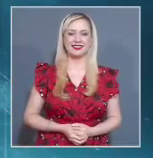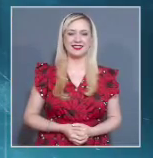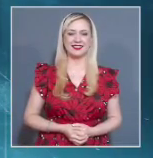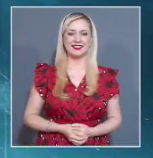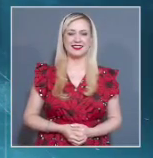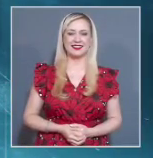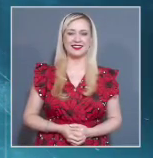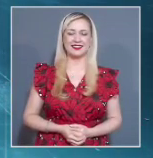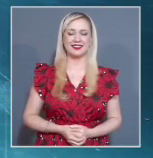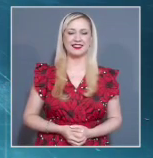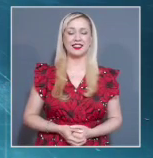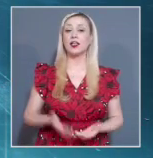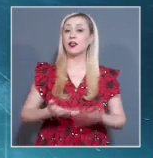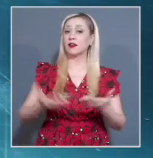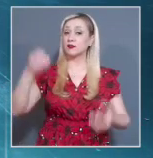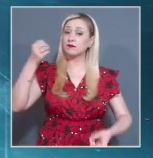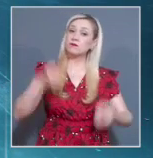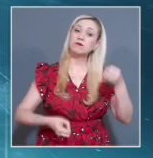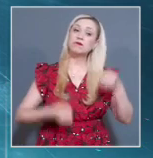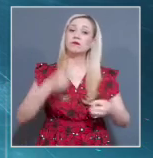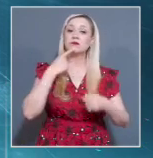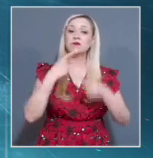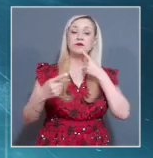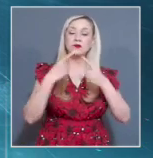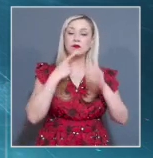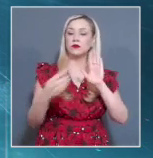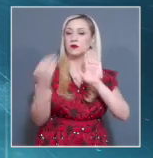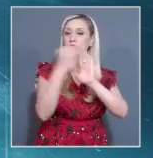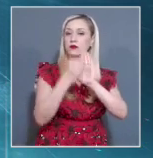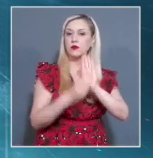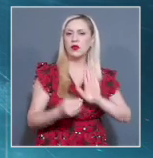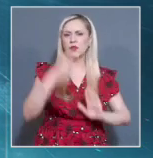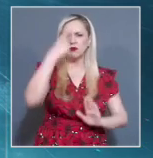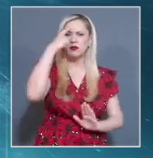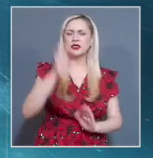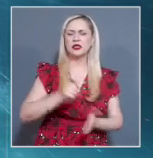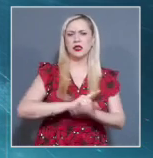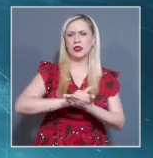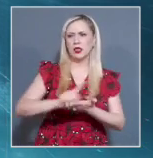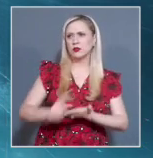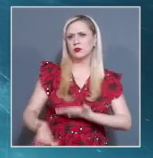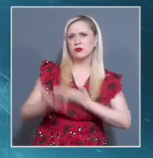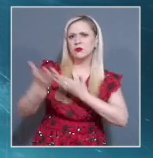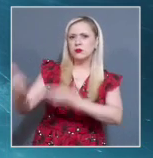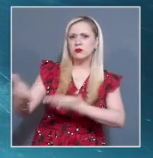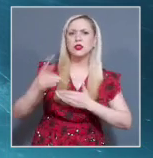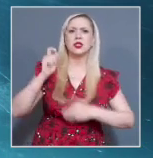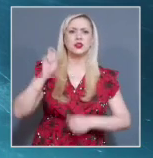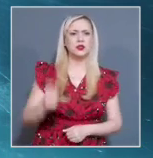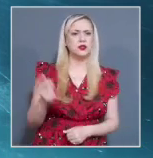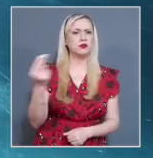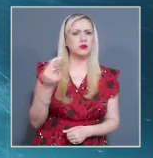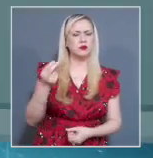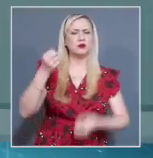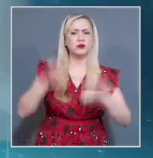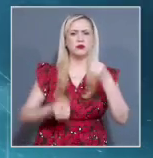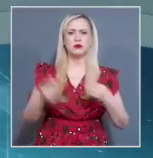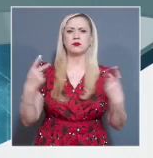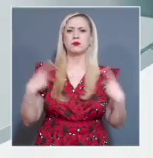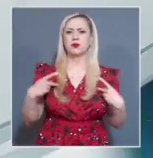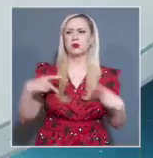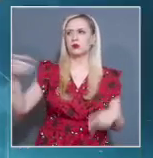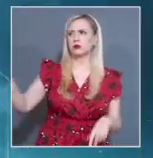La Corte estableció criterio que protege derechos de acceso a la justicia y de audiencia de quejoso en juicio de amparo.